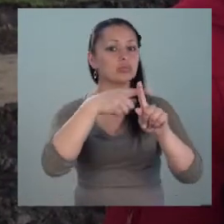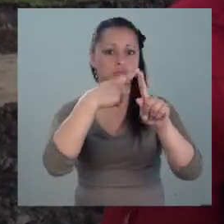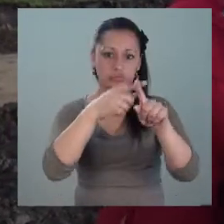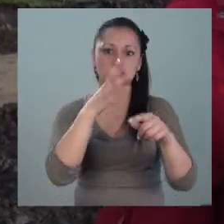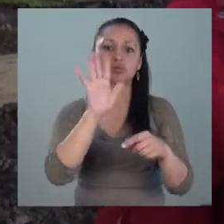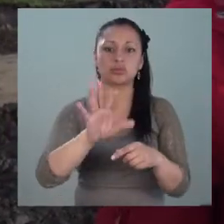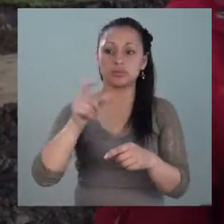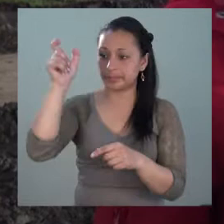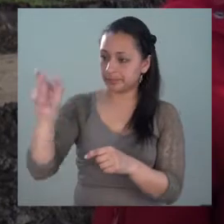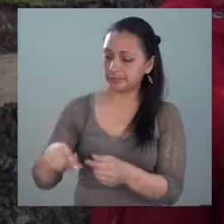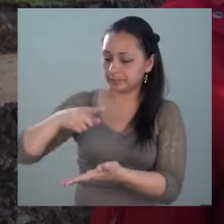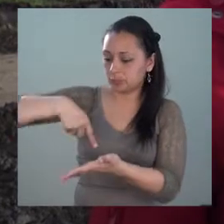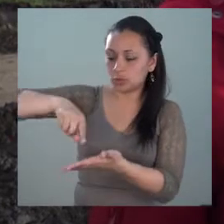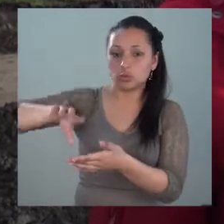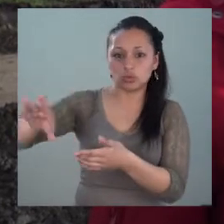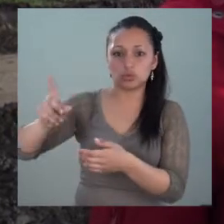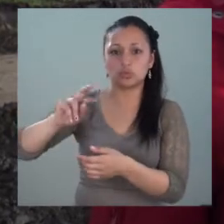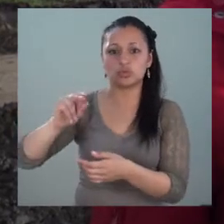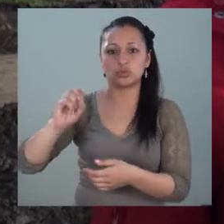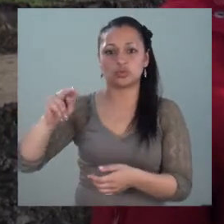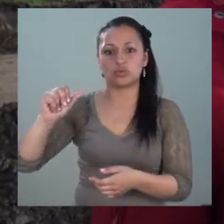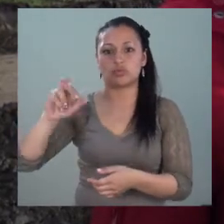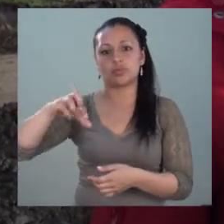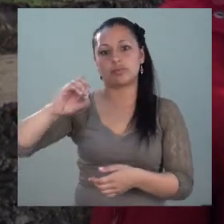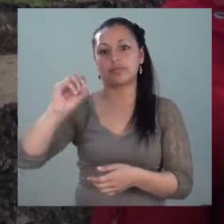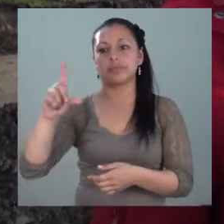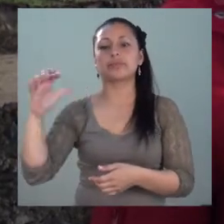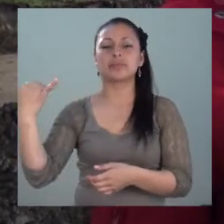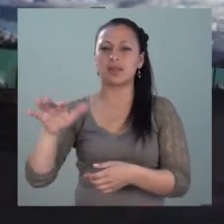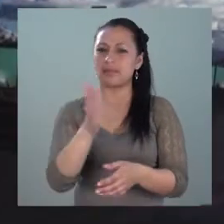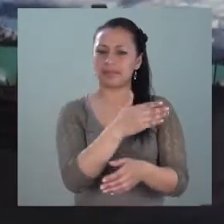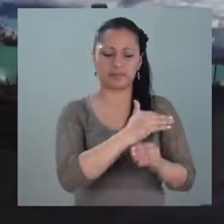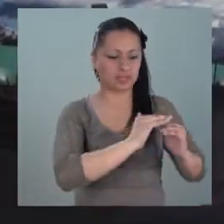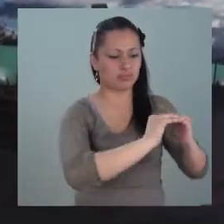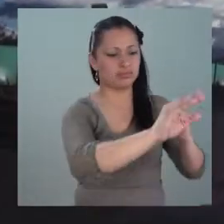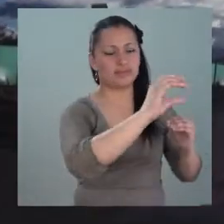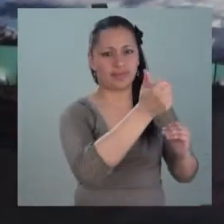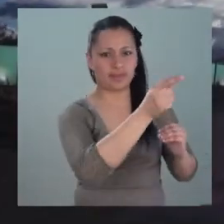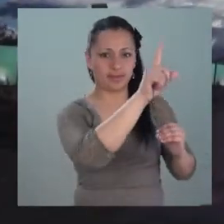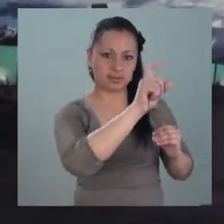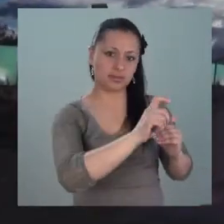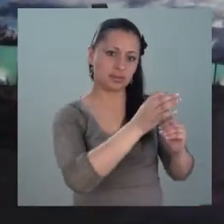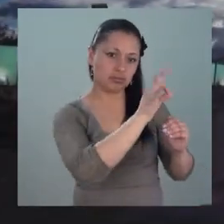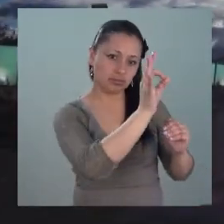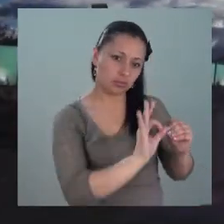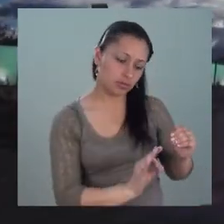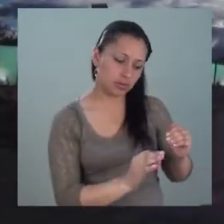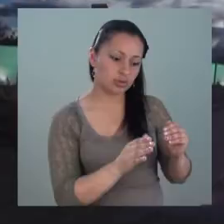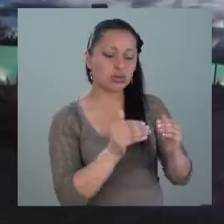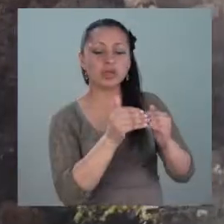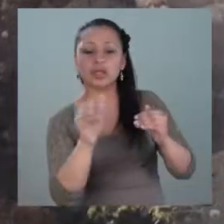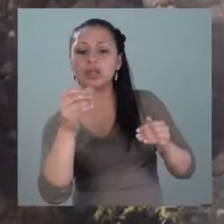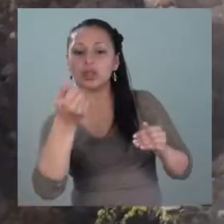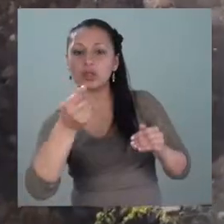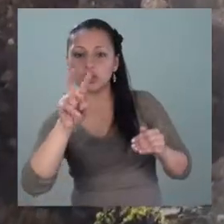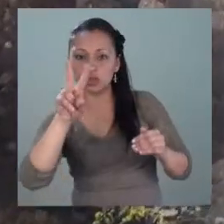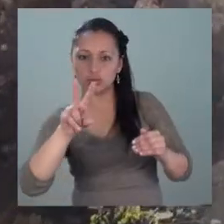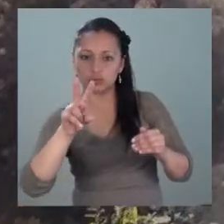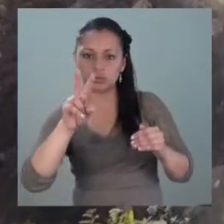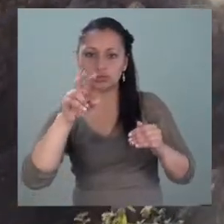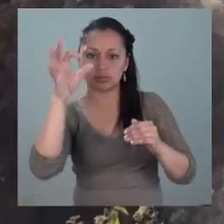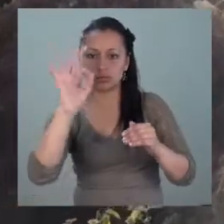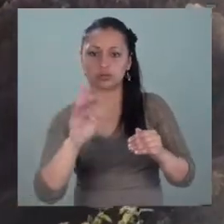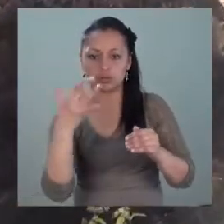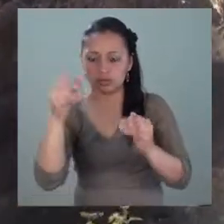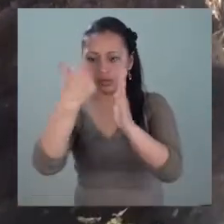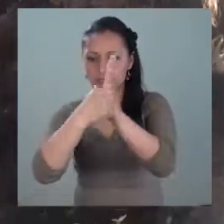bastante positivo. El contratista de la firma Sonacol lleva aproximadamente un 16% de avance versus un 12% programado, lo